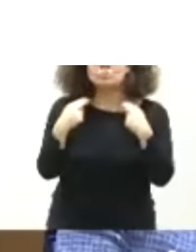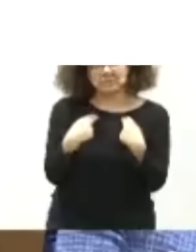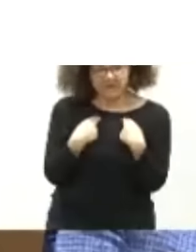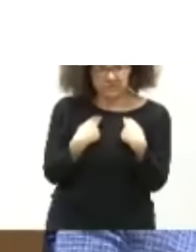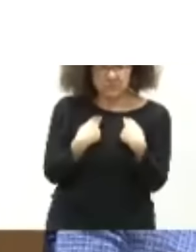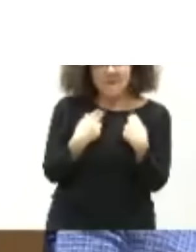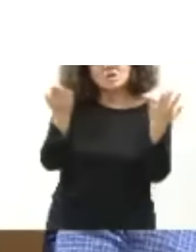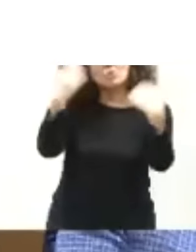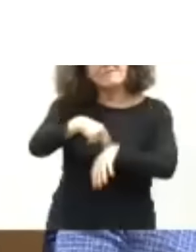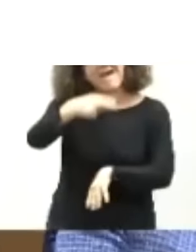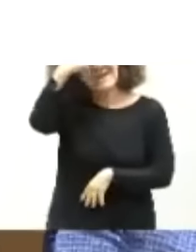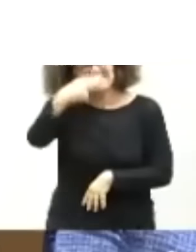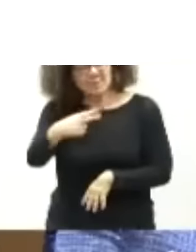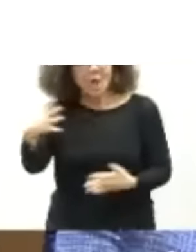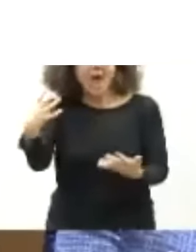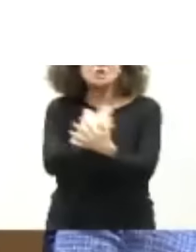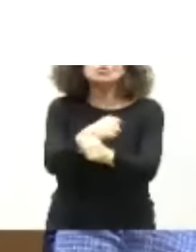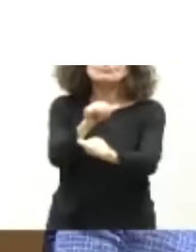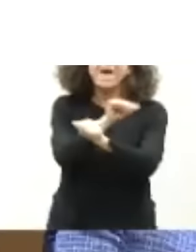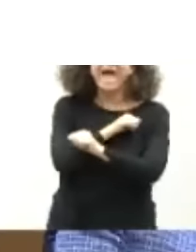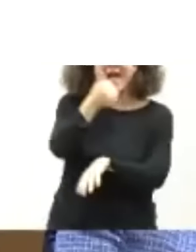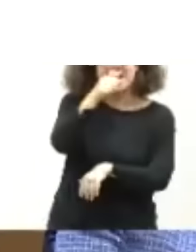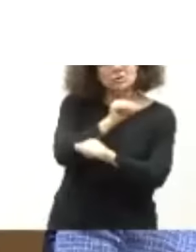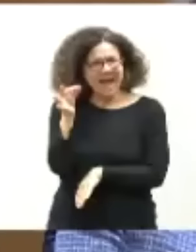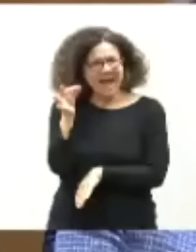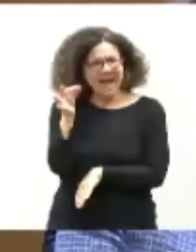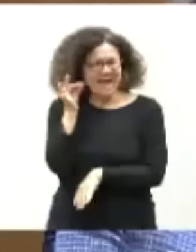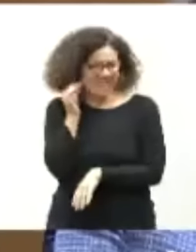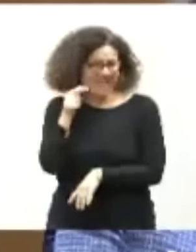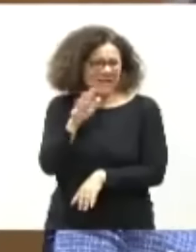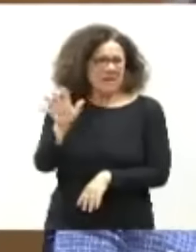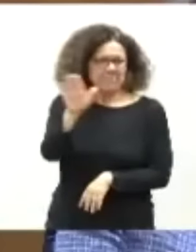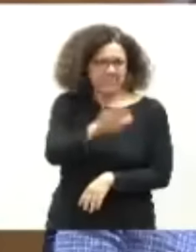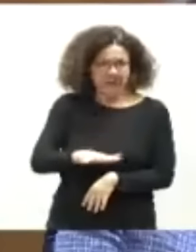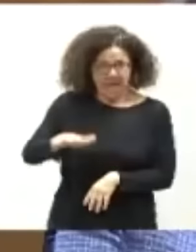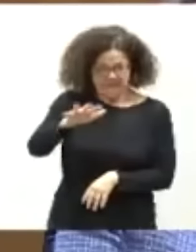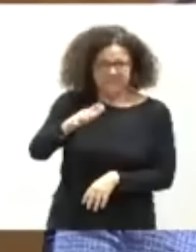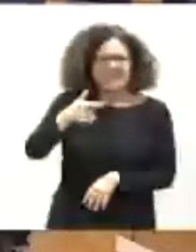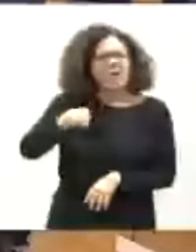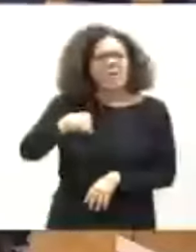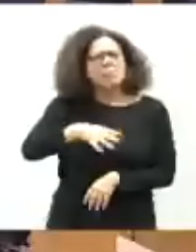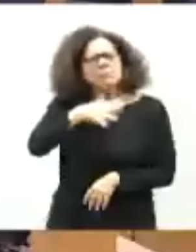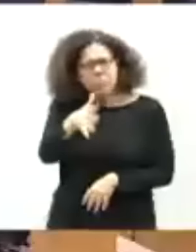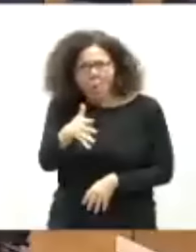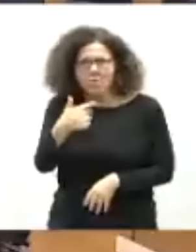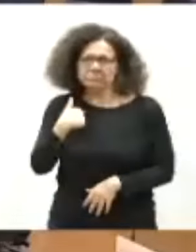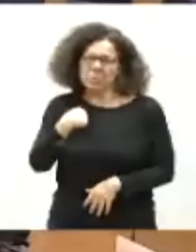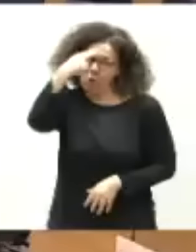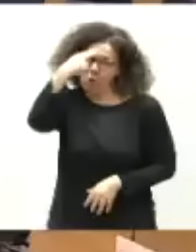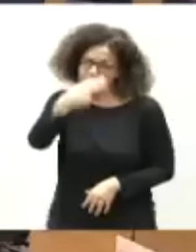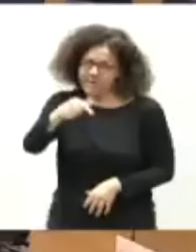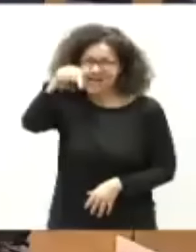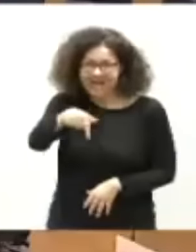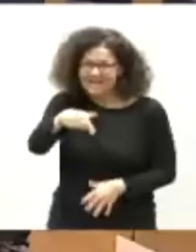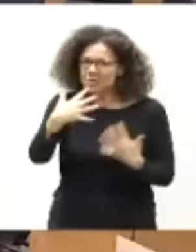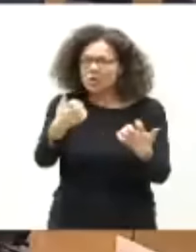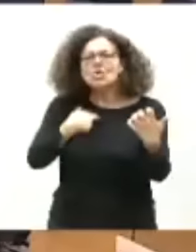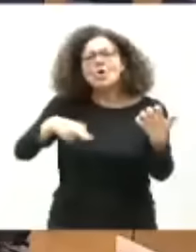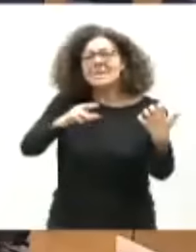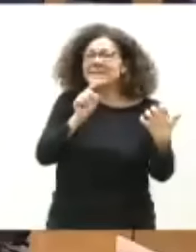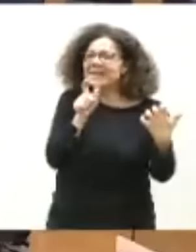faltándole al respeto a todos los parados y paradas de nuestro país. Por decoro a esta Cámara no voy a reproducir sus palabras, pero